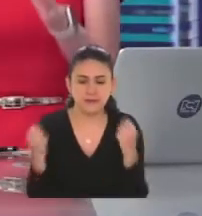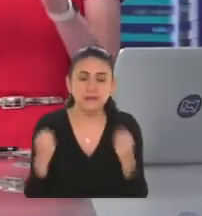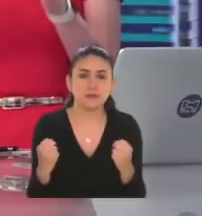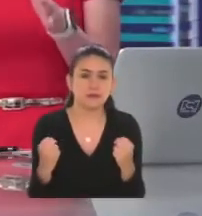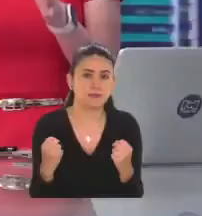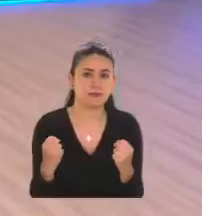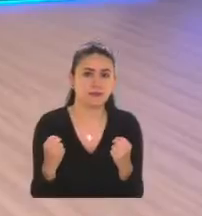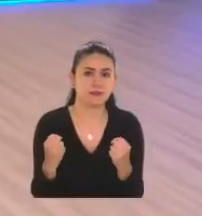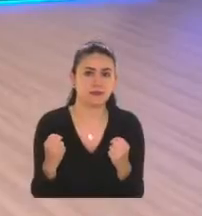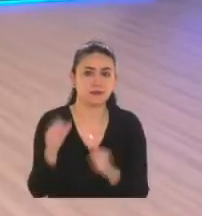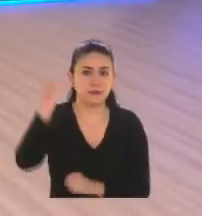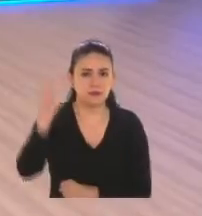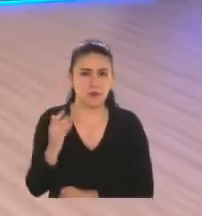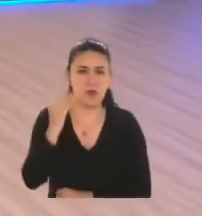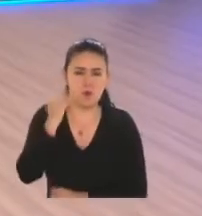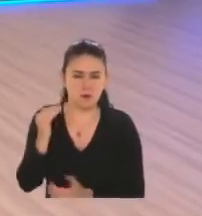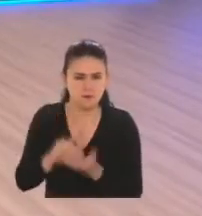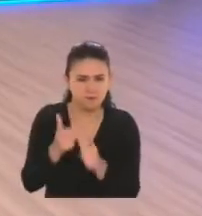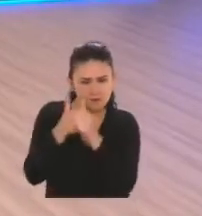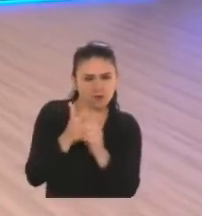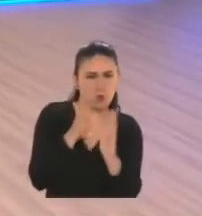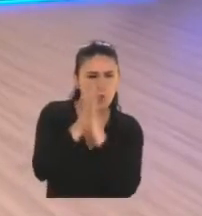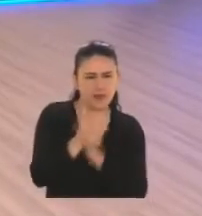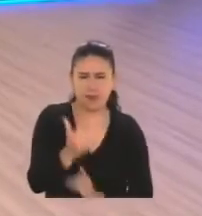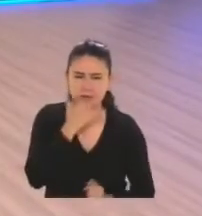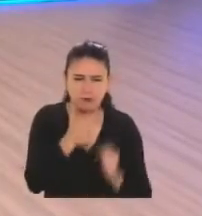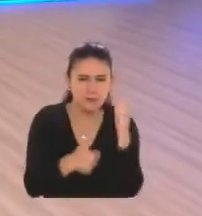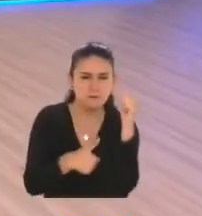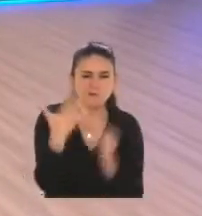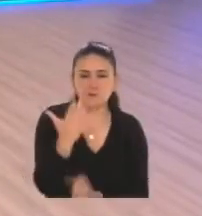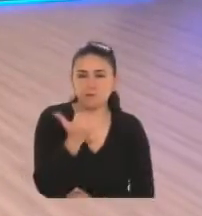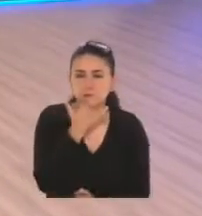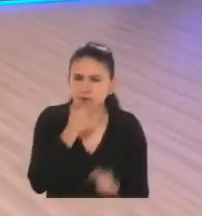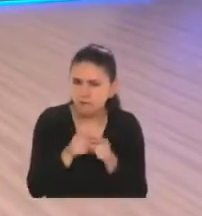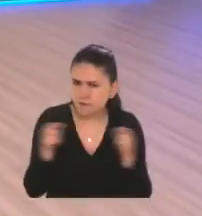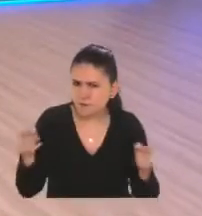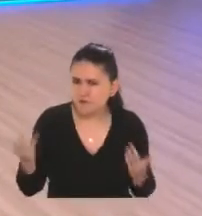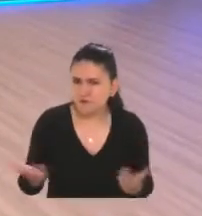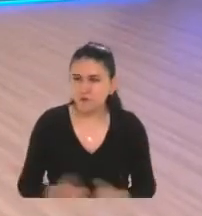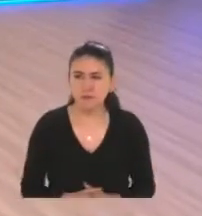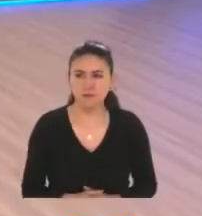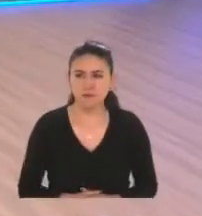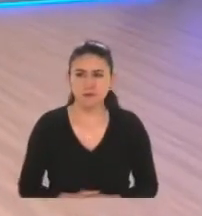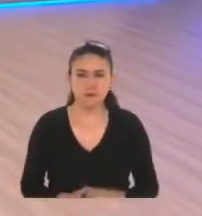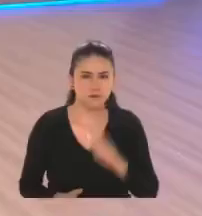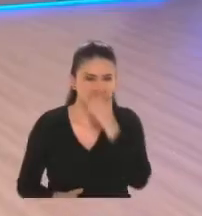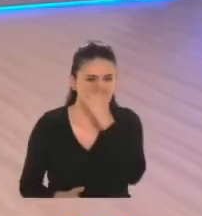seguido minuciosamente esta investigación. ¿Qué más se sabe de esta situación? Adelante, Sara.